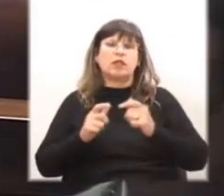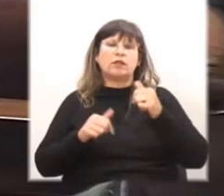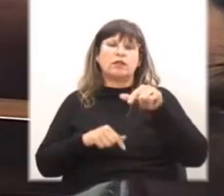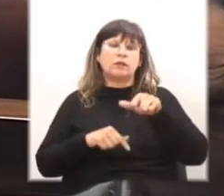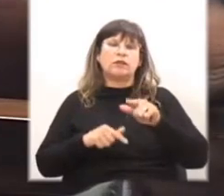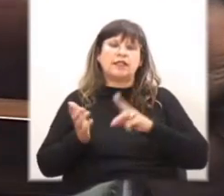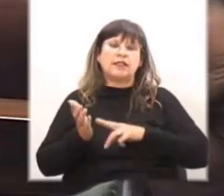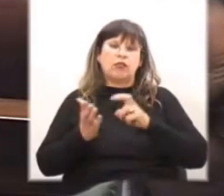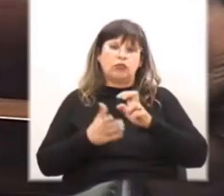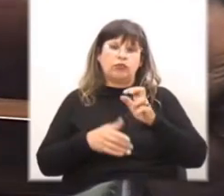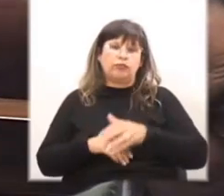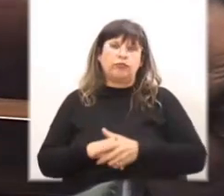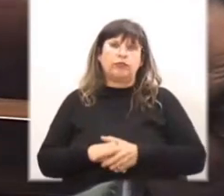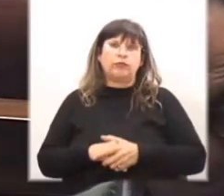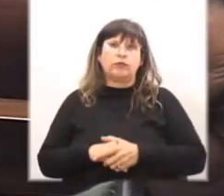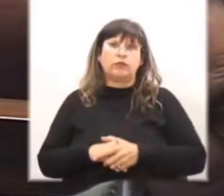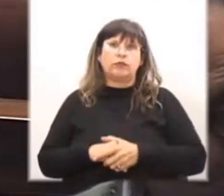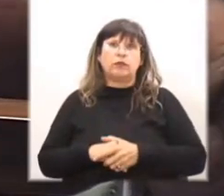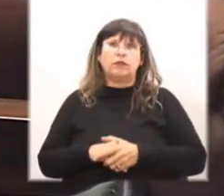Salto Grande.